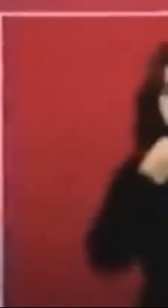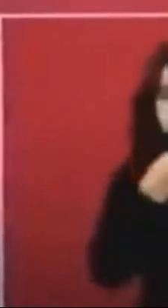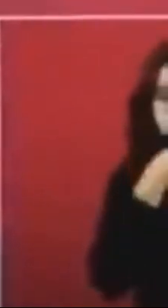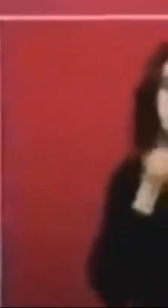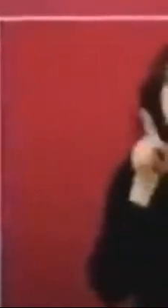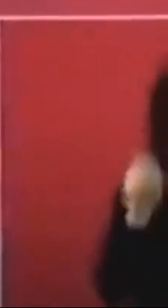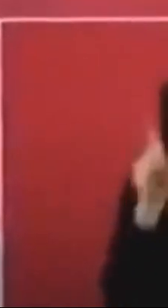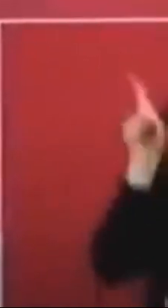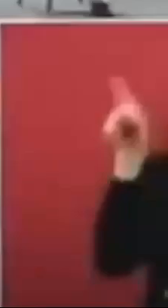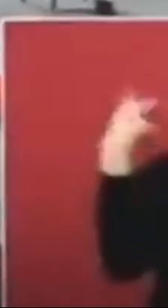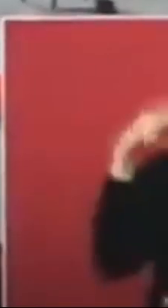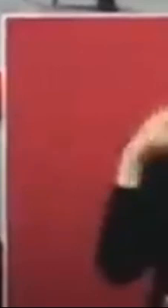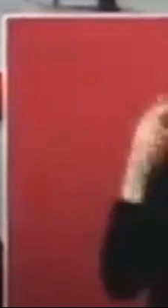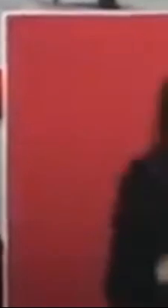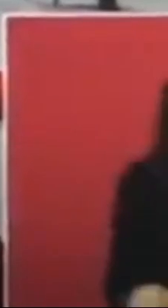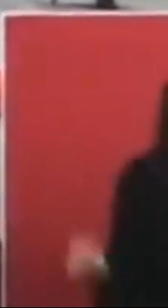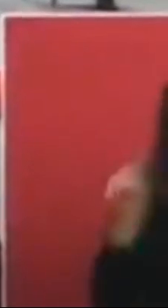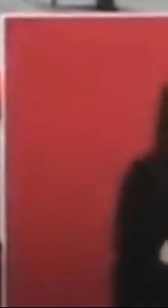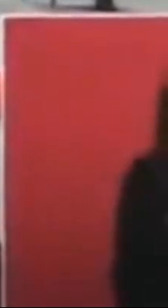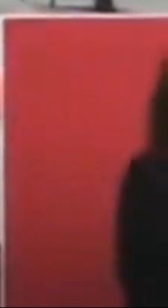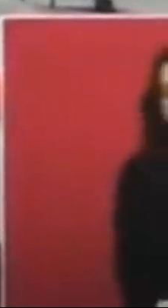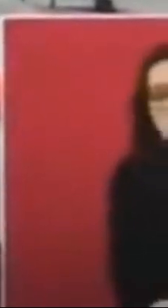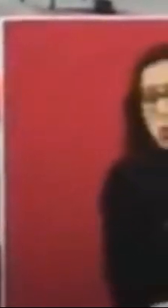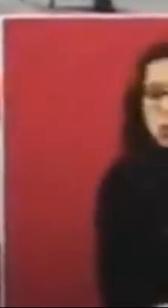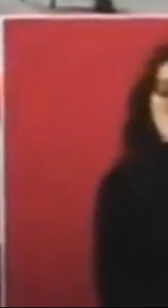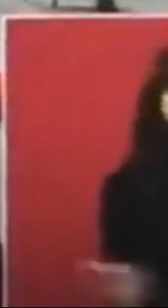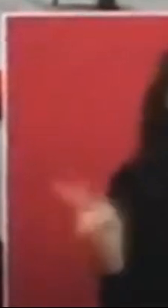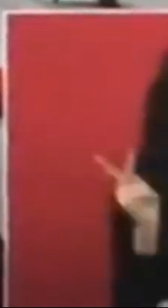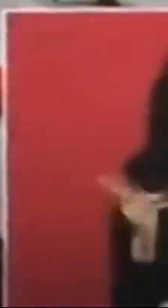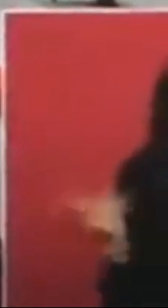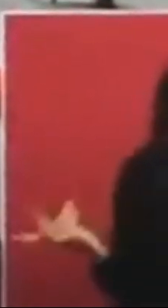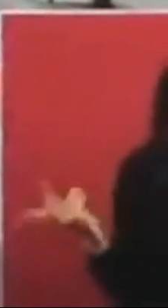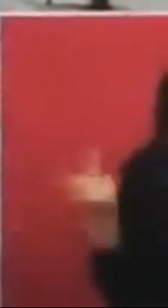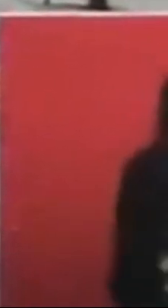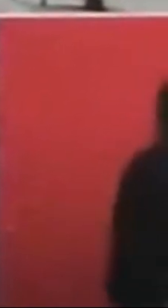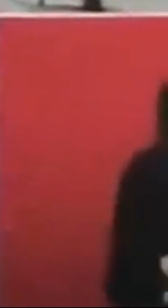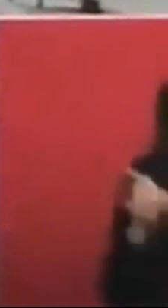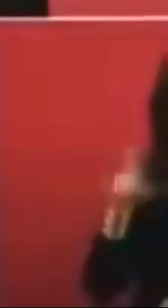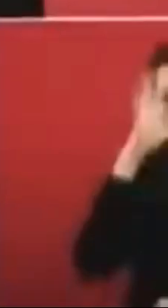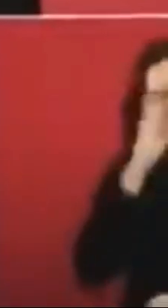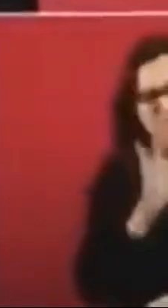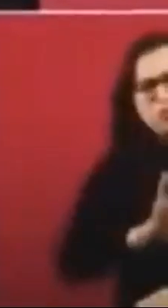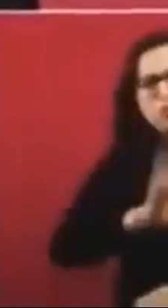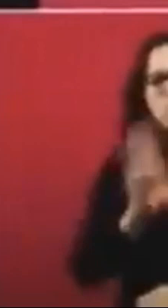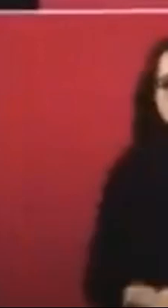Soledad Atzompa, en Veracruz, y que por declaraciones de sus familiares